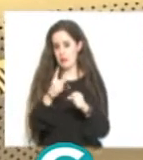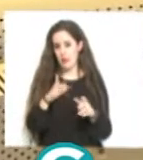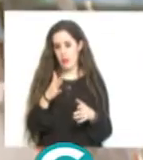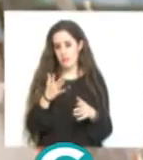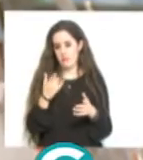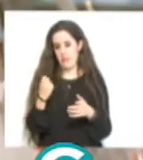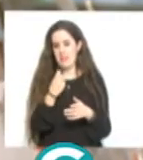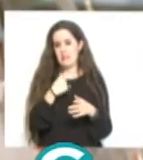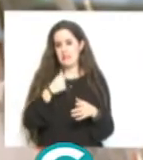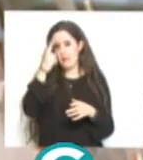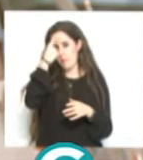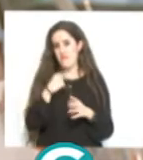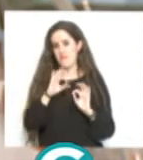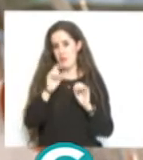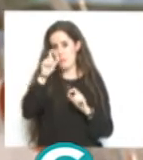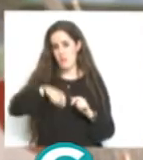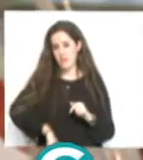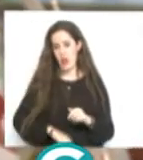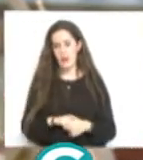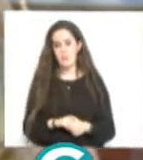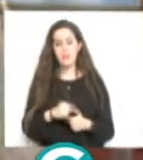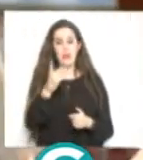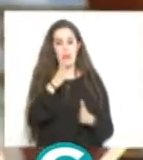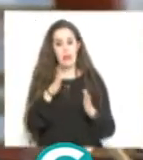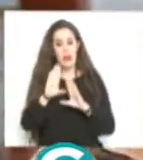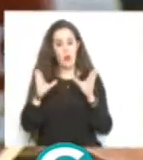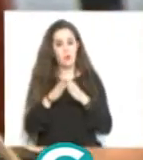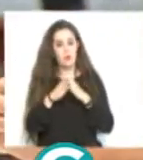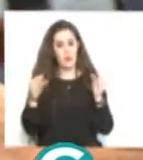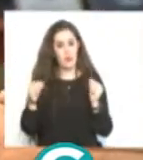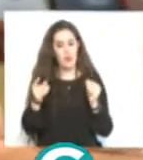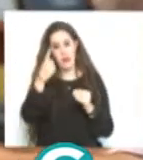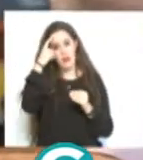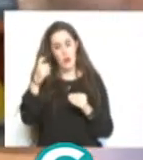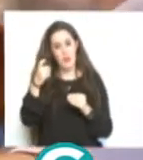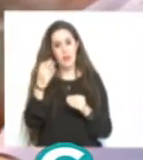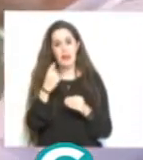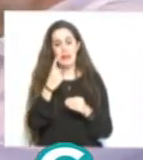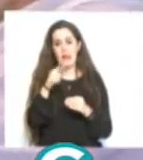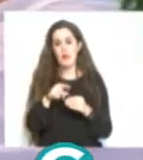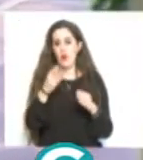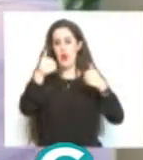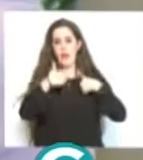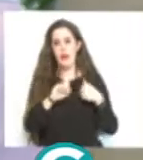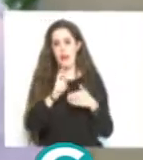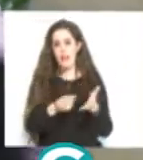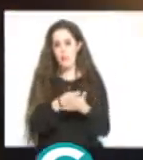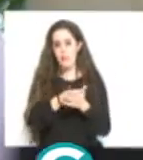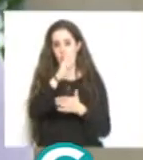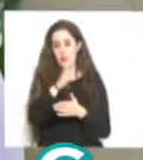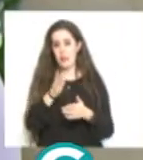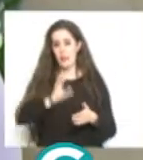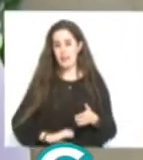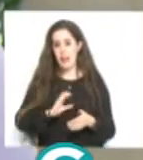las necesidades y perfiles profesionales. Por otra parte, la Junta de Andalucía ha recordado que no es la encargada del pago directo de los